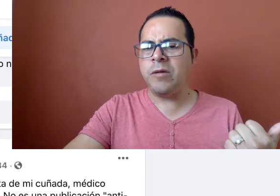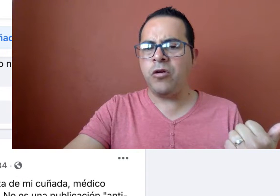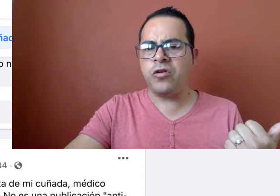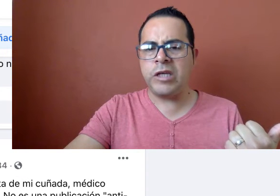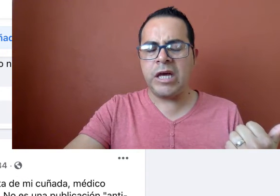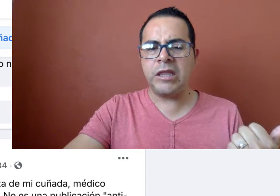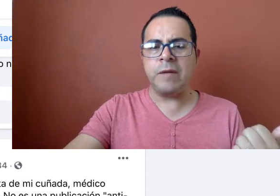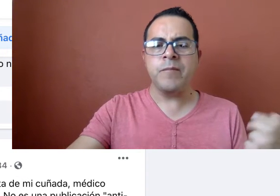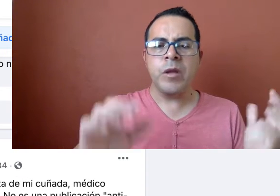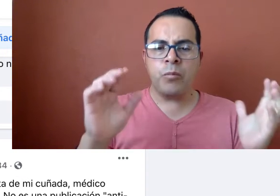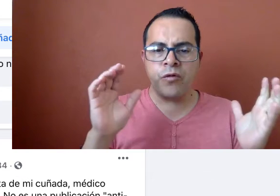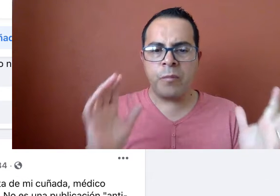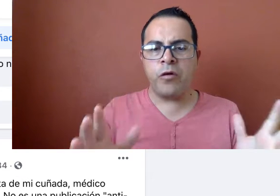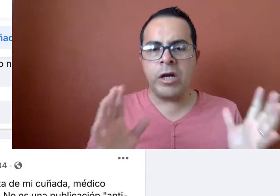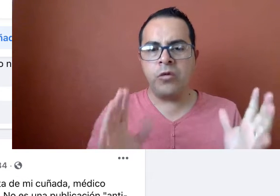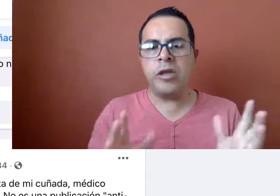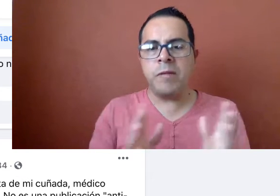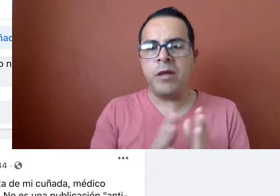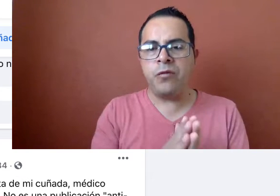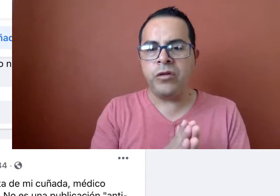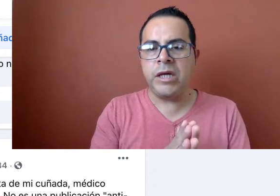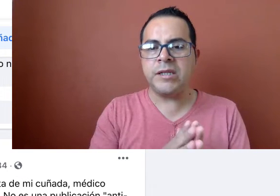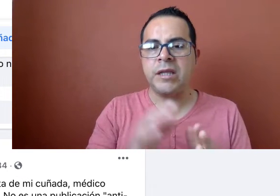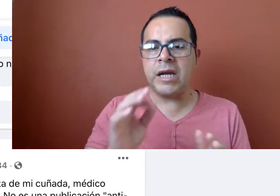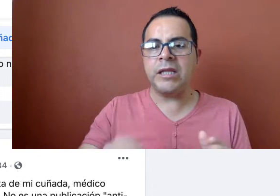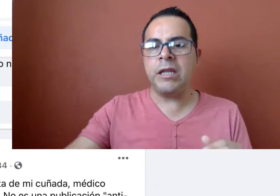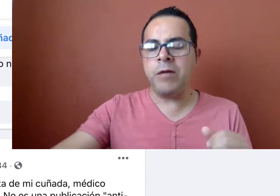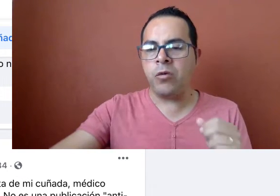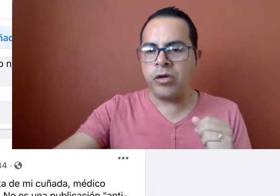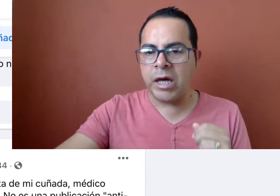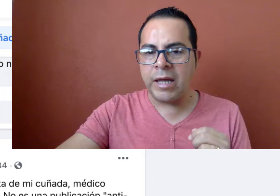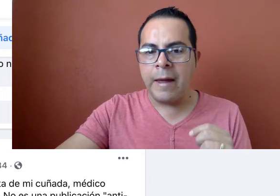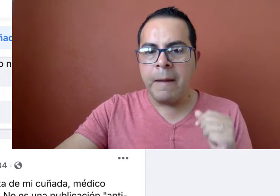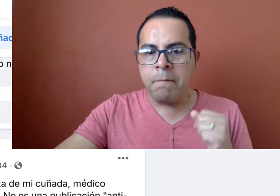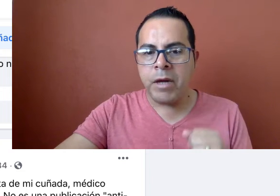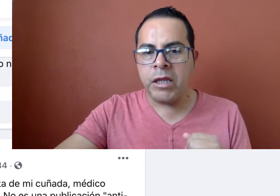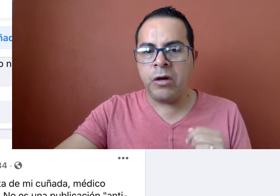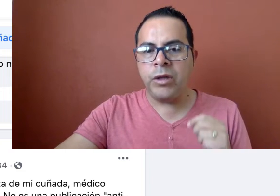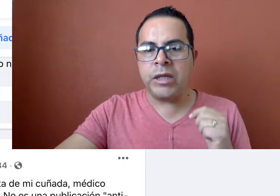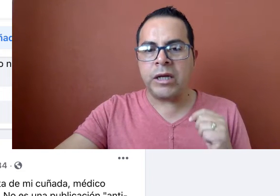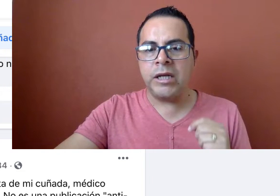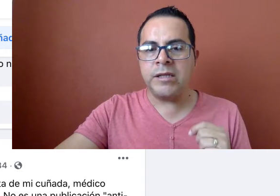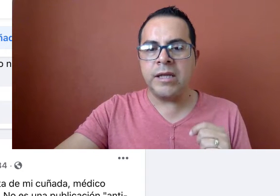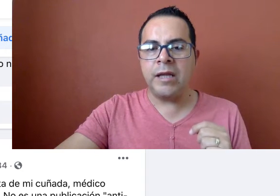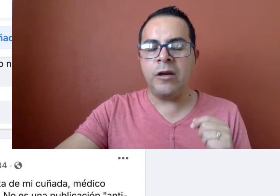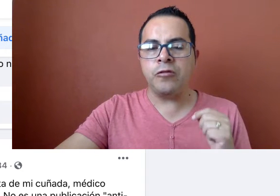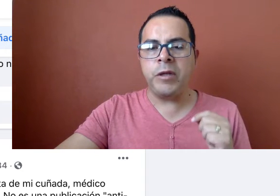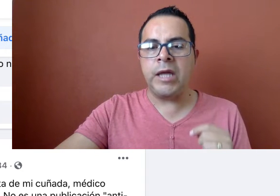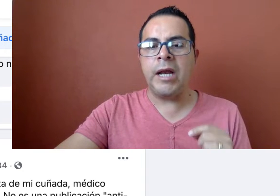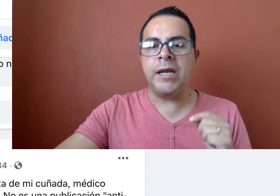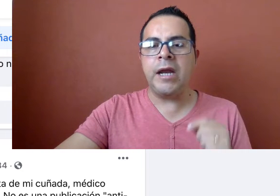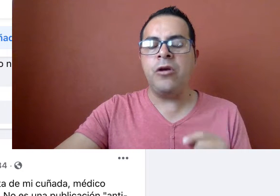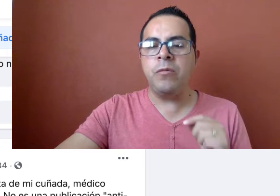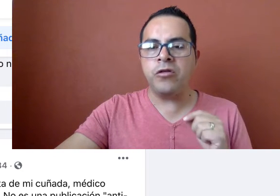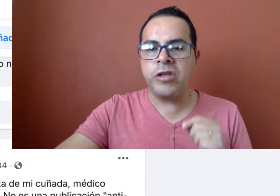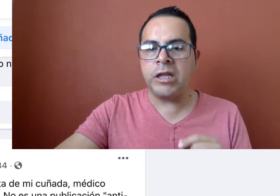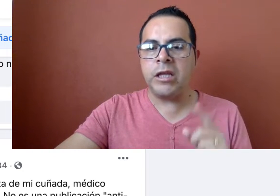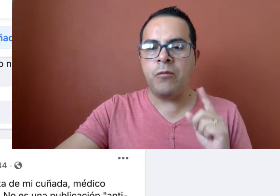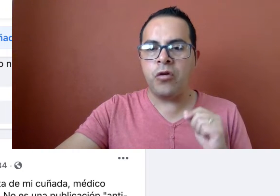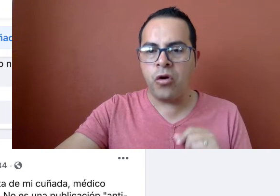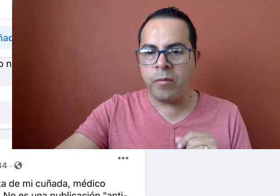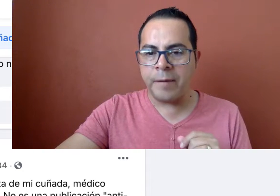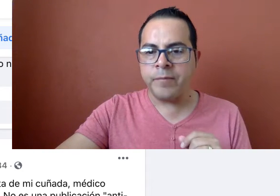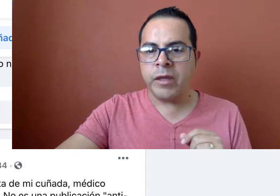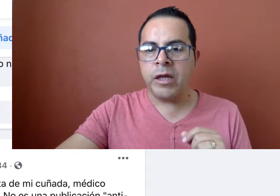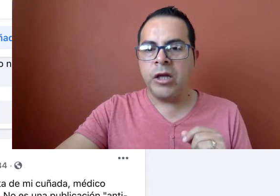12:30 y escribió lo siguiente: por favor, ayúdenme a difundir, se trata de mi cuñada, médico internista del Hospital General número 7